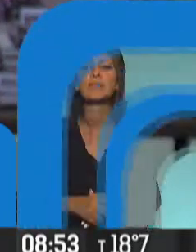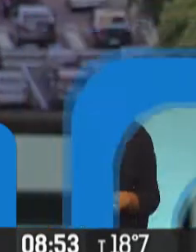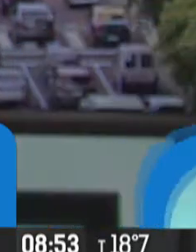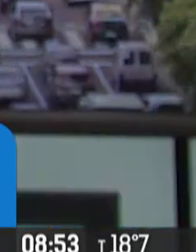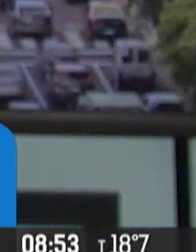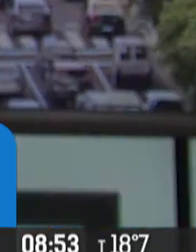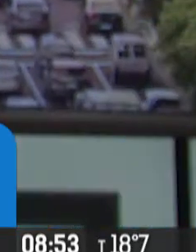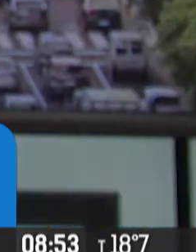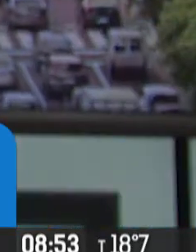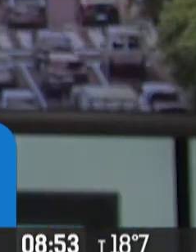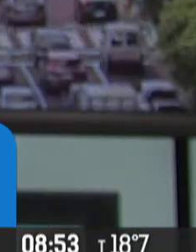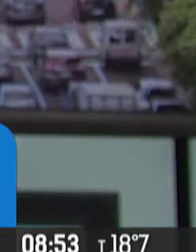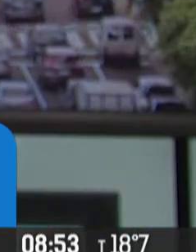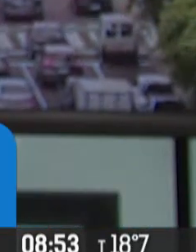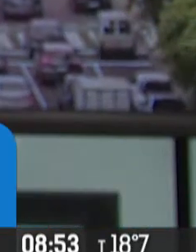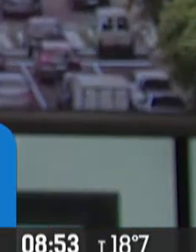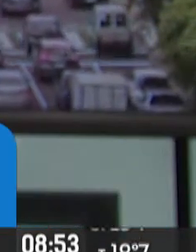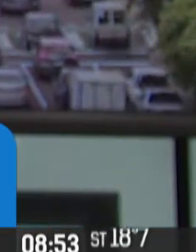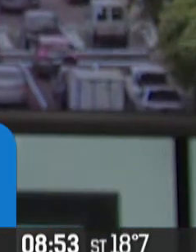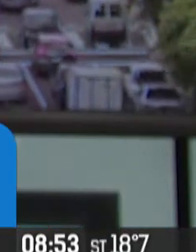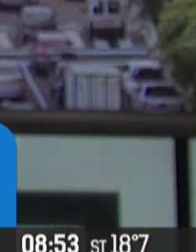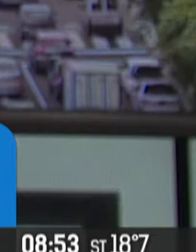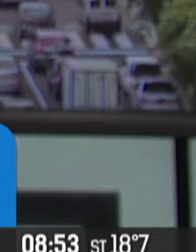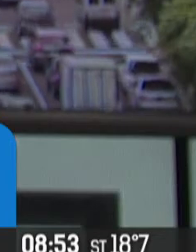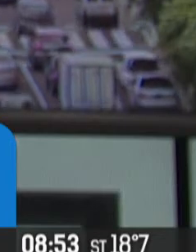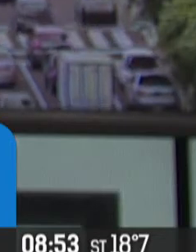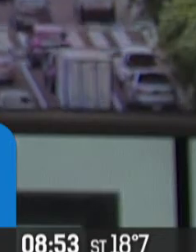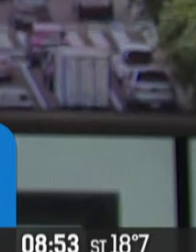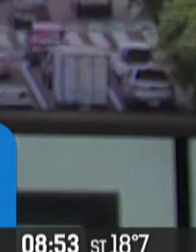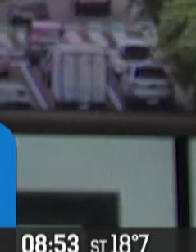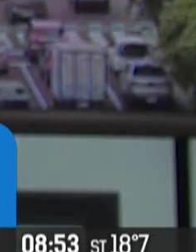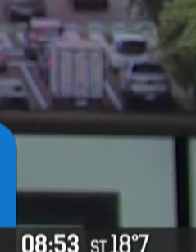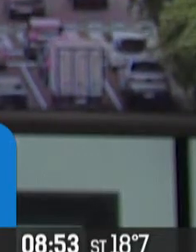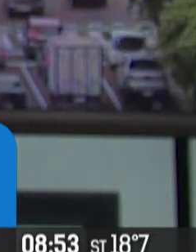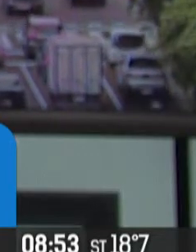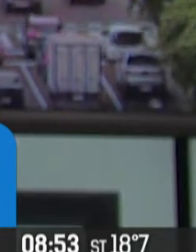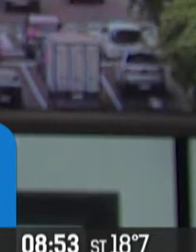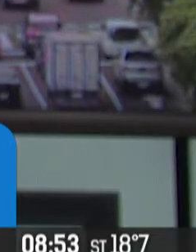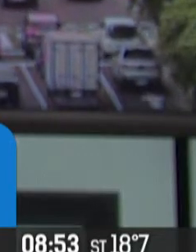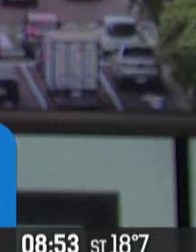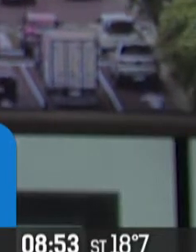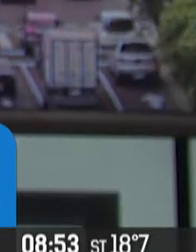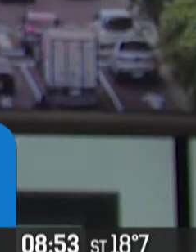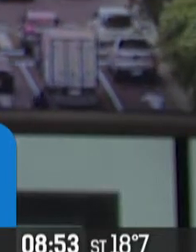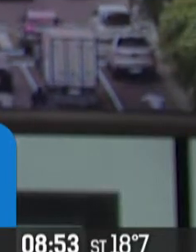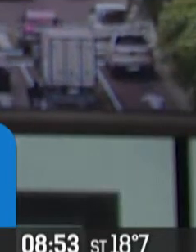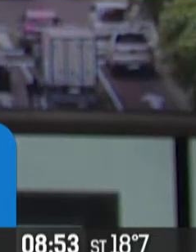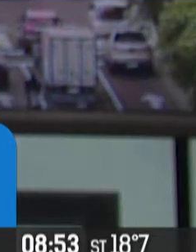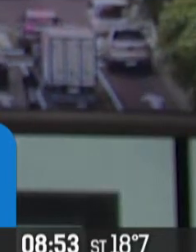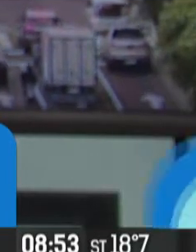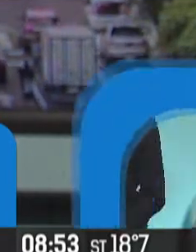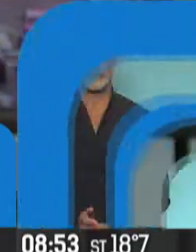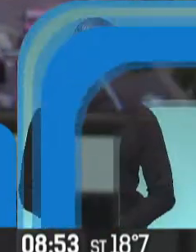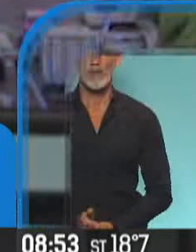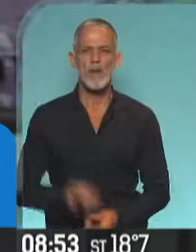certeza, sobre todo para el 2020, el año pasado, que hubo un aumento en las violencias y hubo un aumento en las violencias